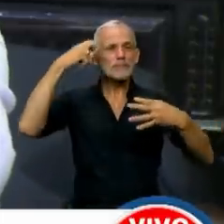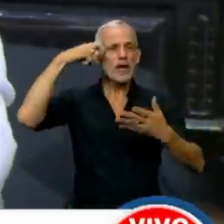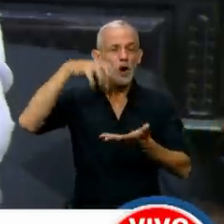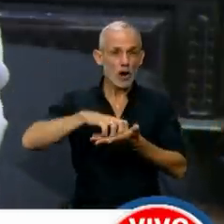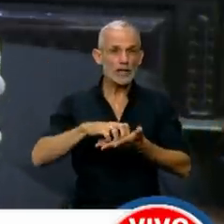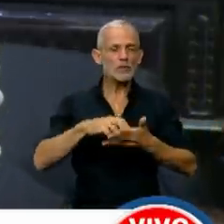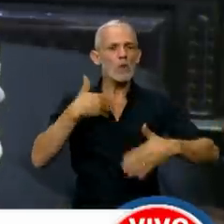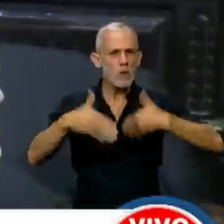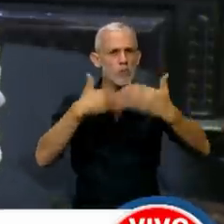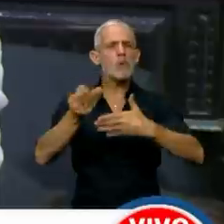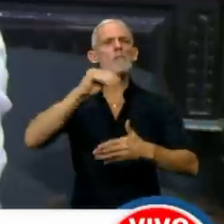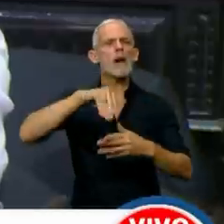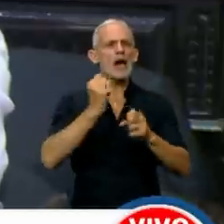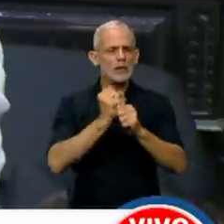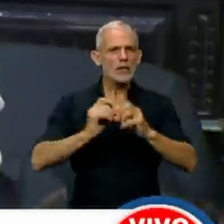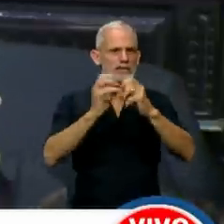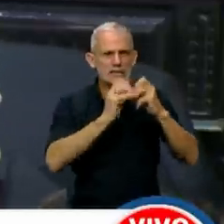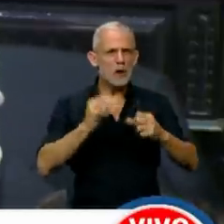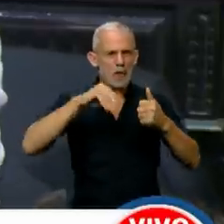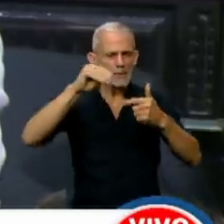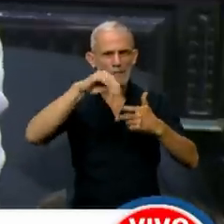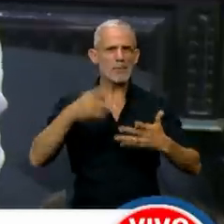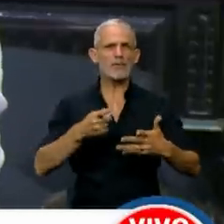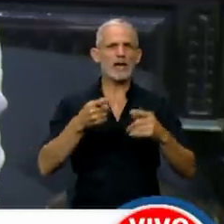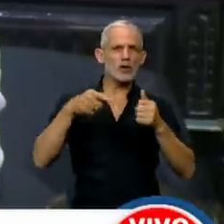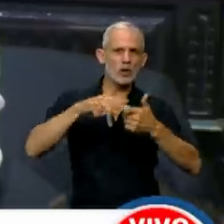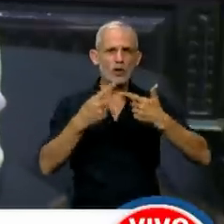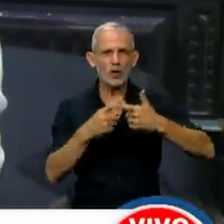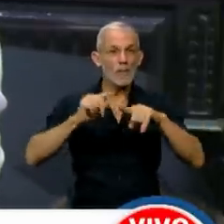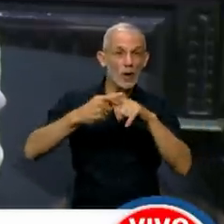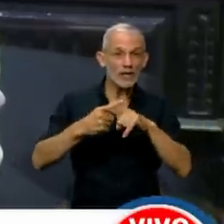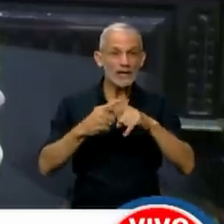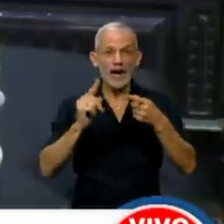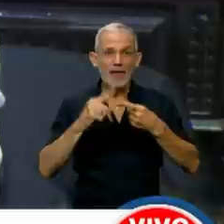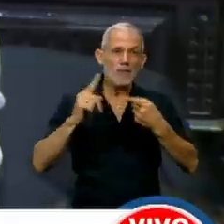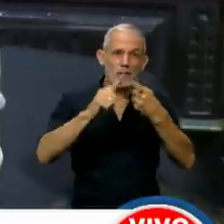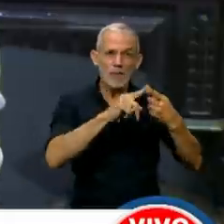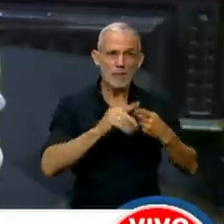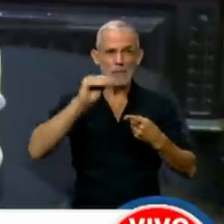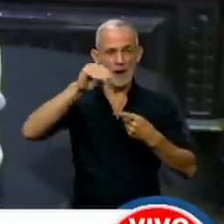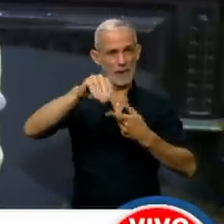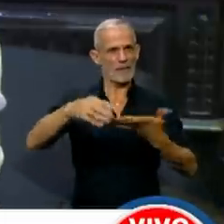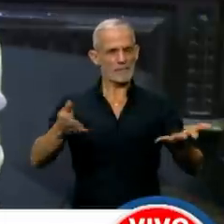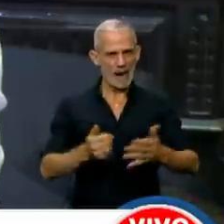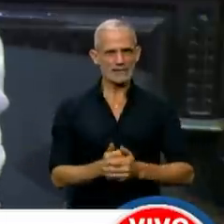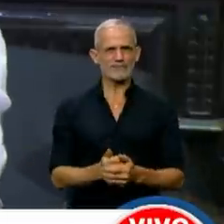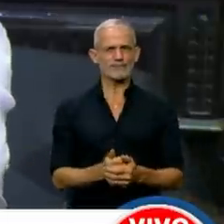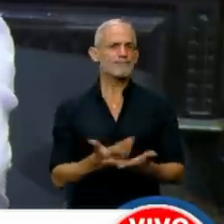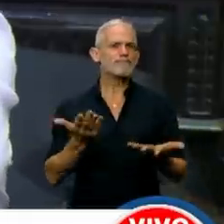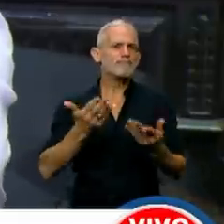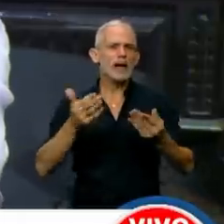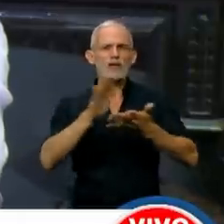más que la política tenía que dialogar más que tenía que ponerse de acuerdo para encontrar rápidamente